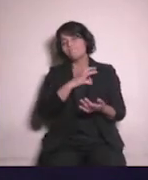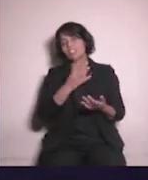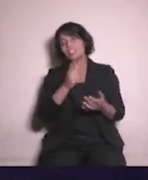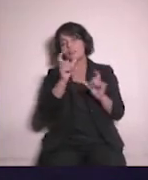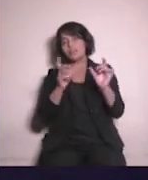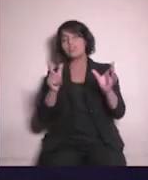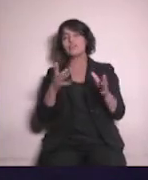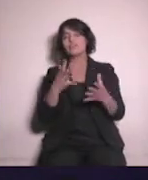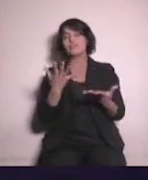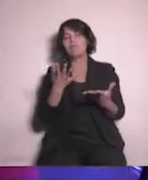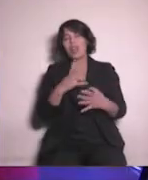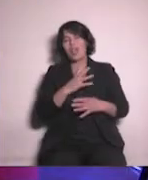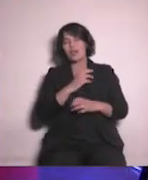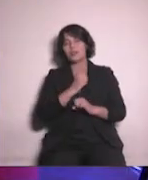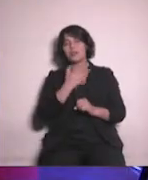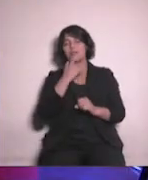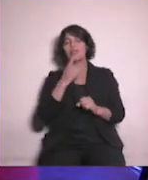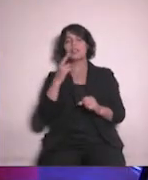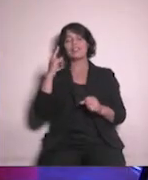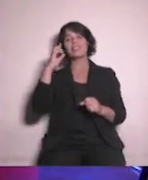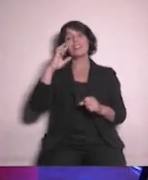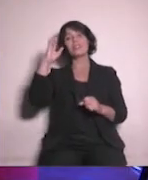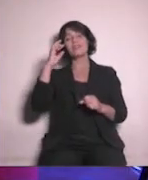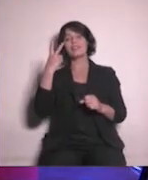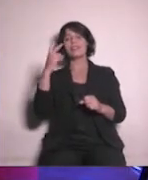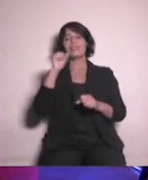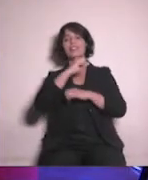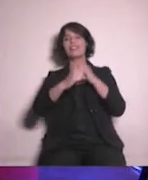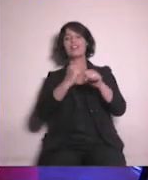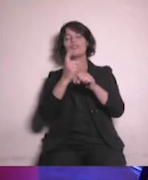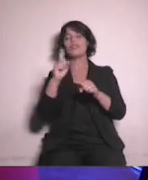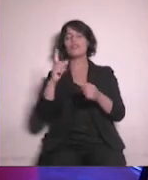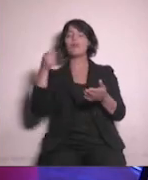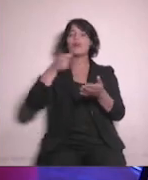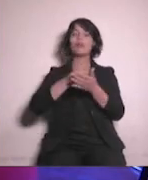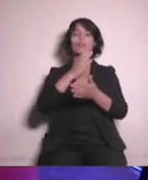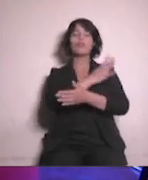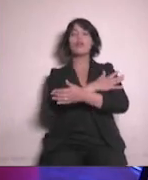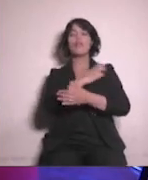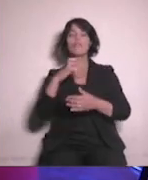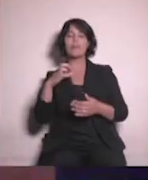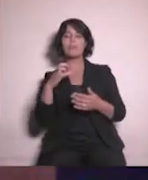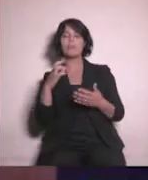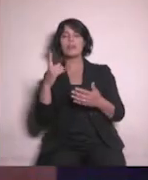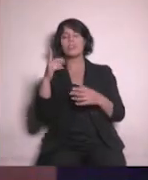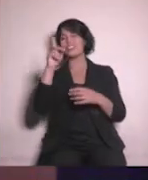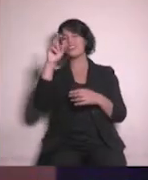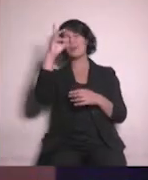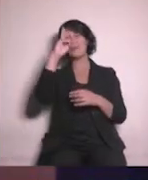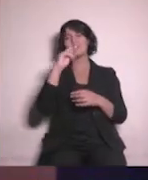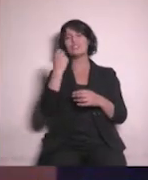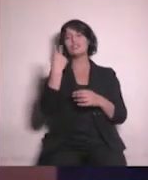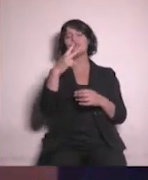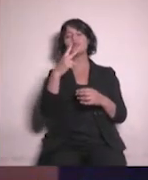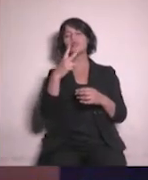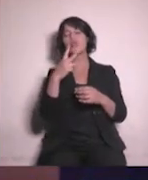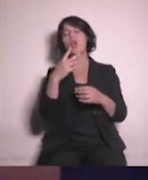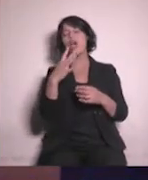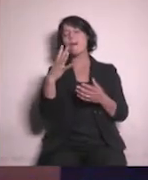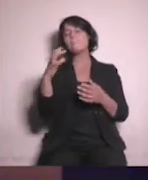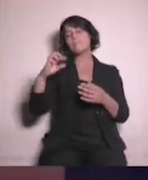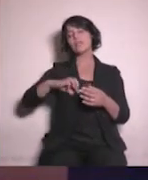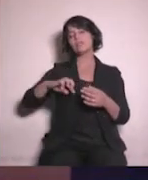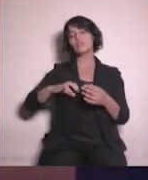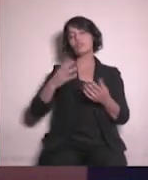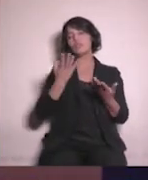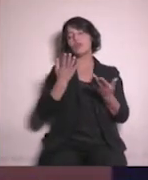tiene el recuerdo de haber cotizado 20 años y su pensión no es parecida a su sueldo final, probablemente. Porque